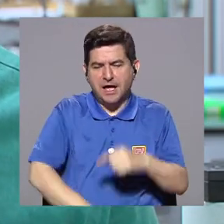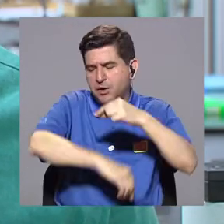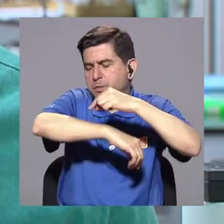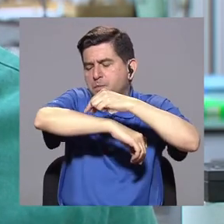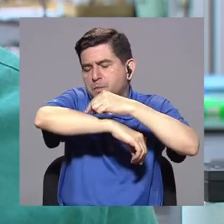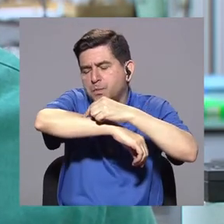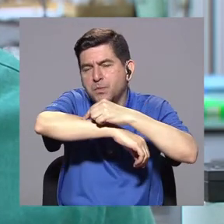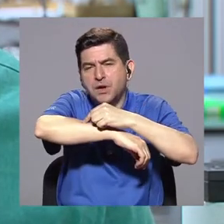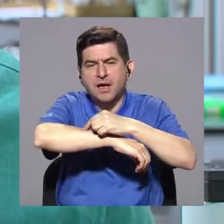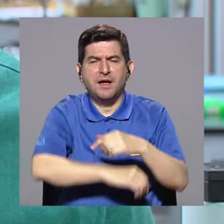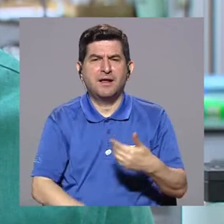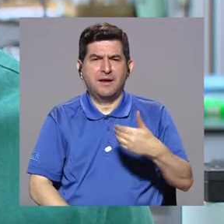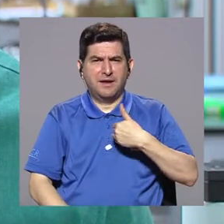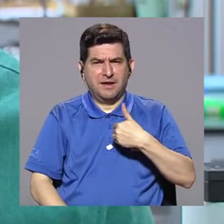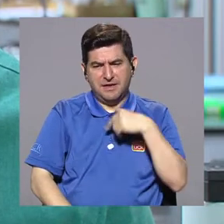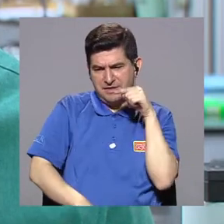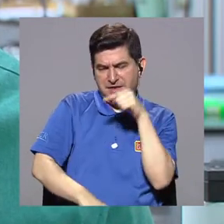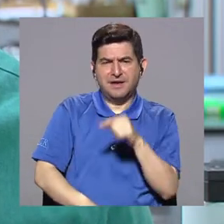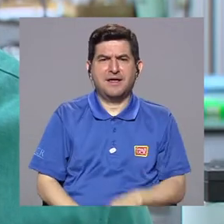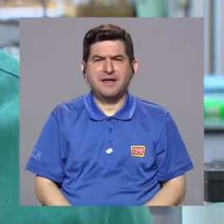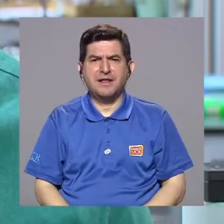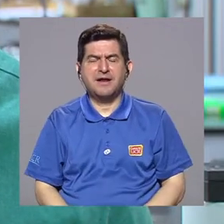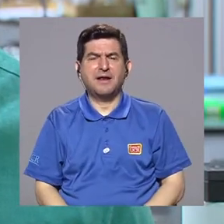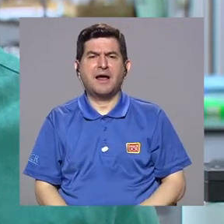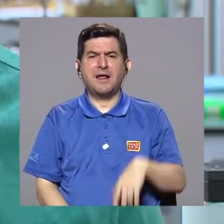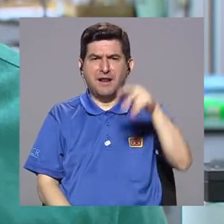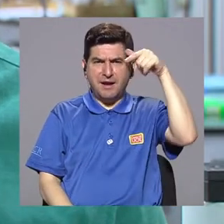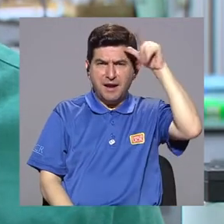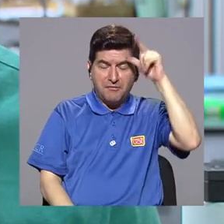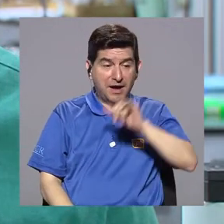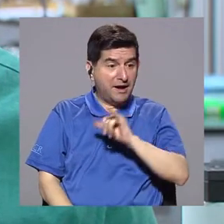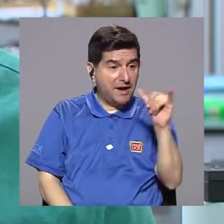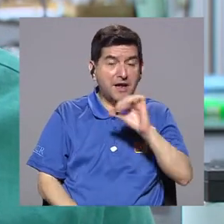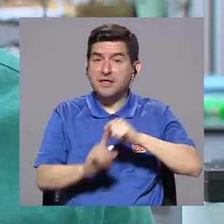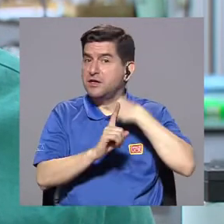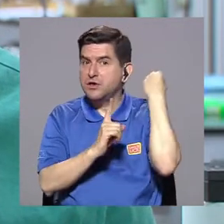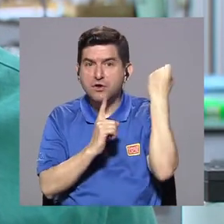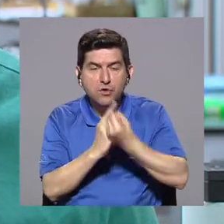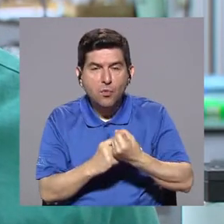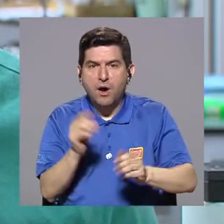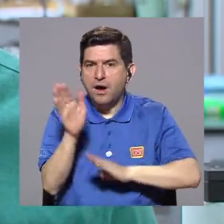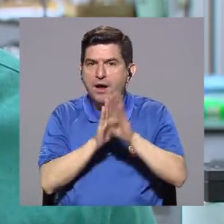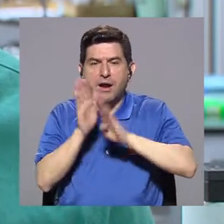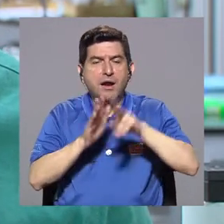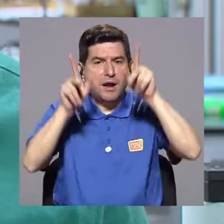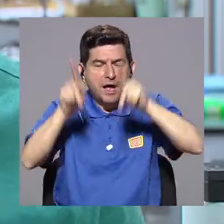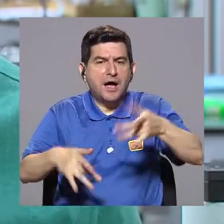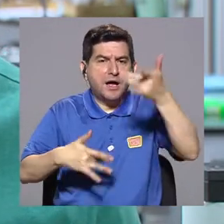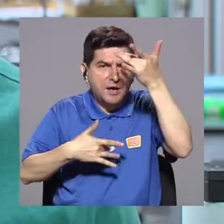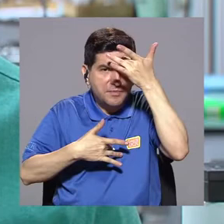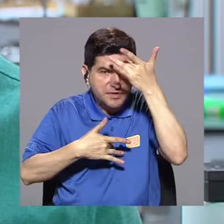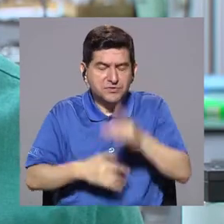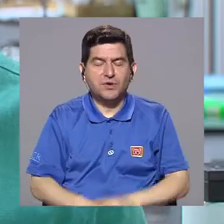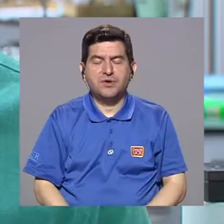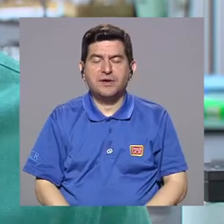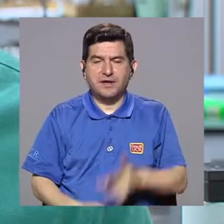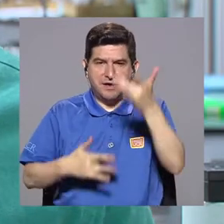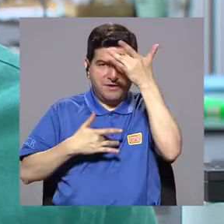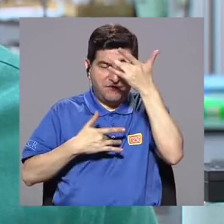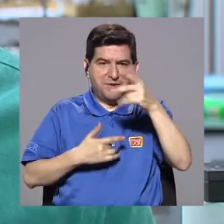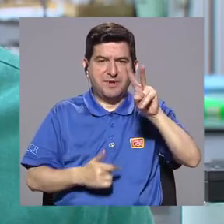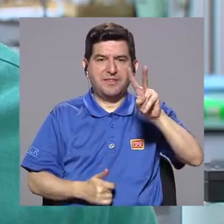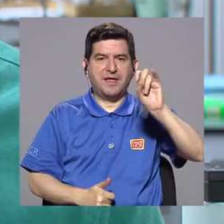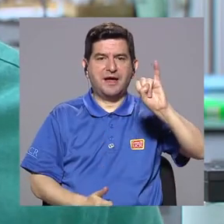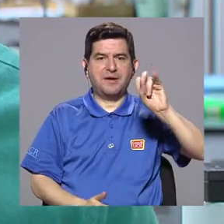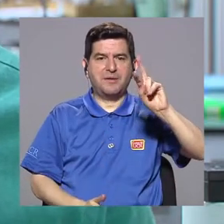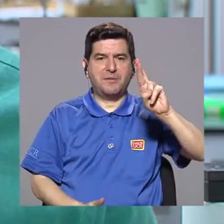manchitas de la piel que tenía las ubres de las vacas, que eran idénticas a las que se le desarrollaban a la gente enferma con viruela, y empezó